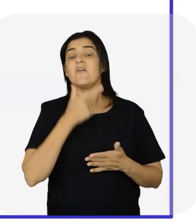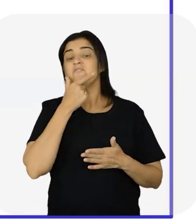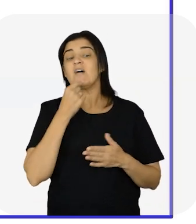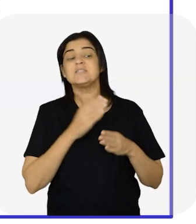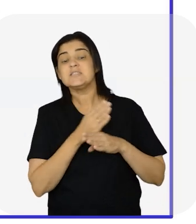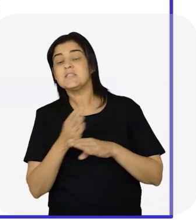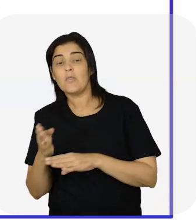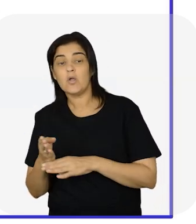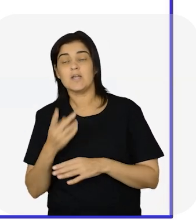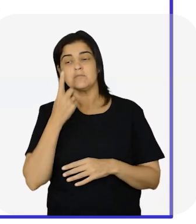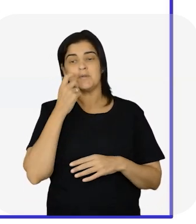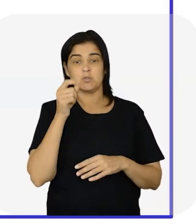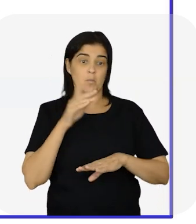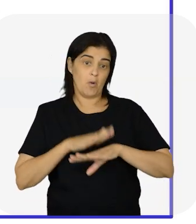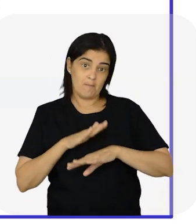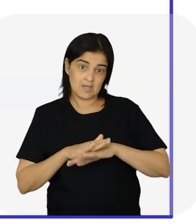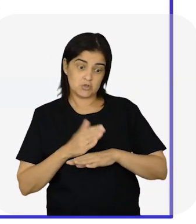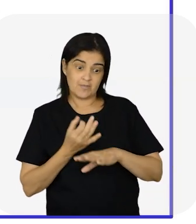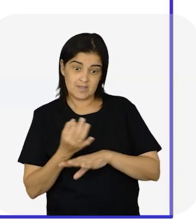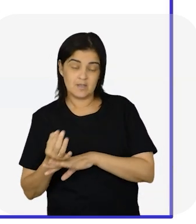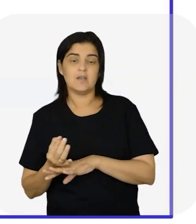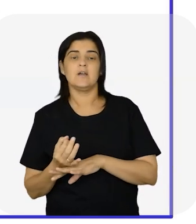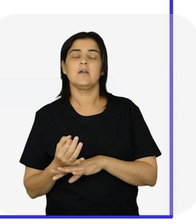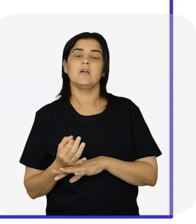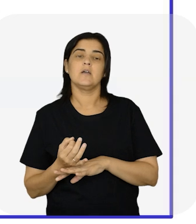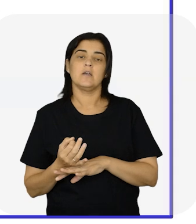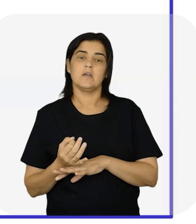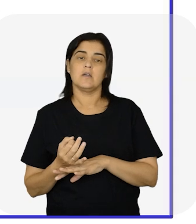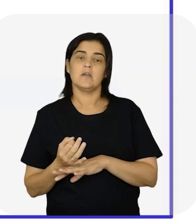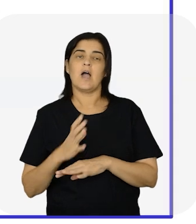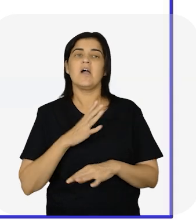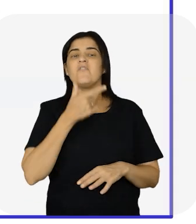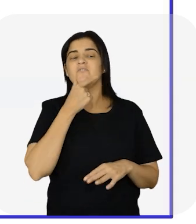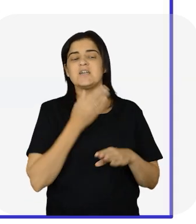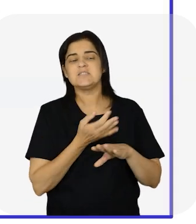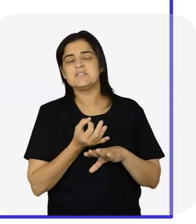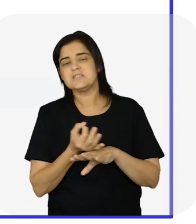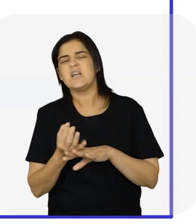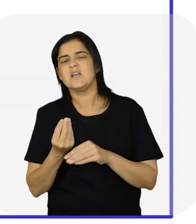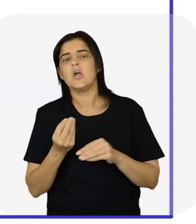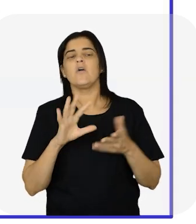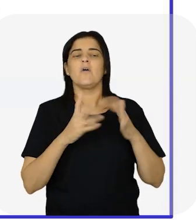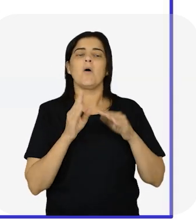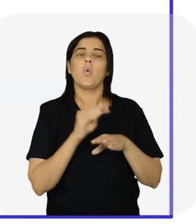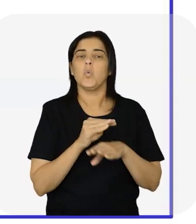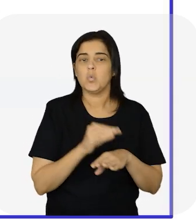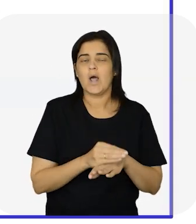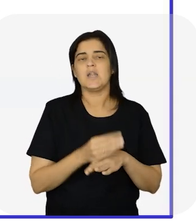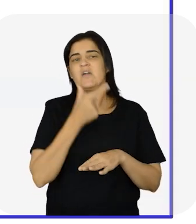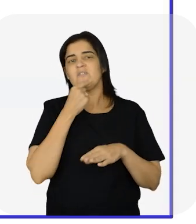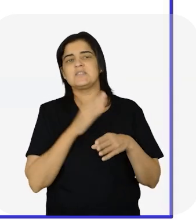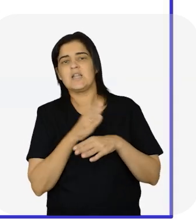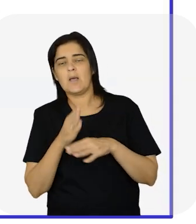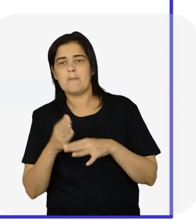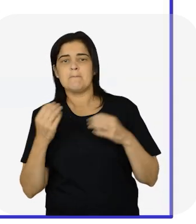facilitadores que identifican en sus prácticas, tenemos facilitadores culturales, facilitadores